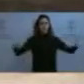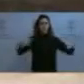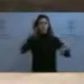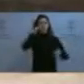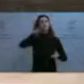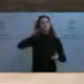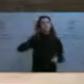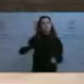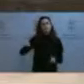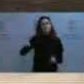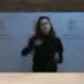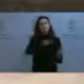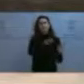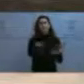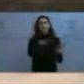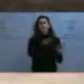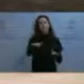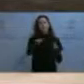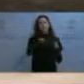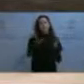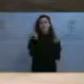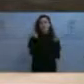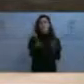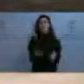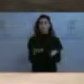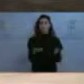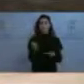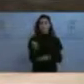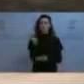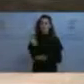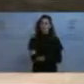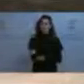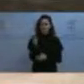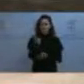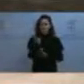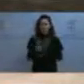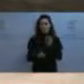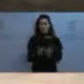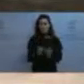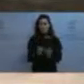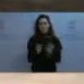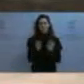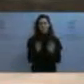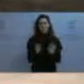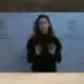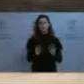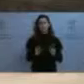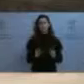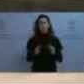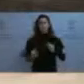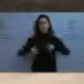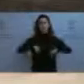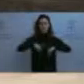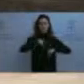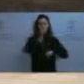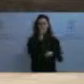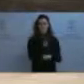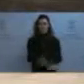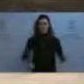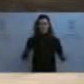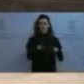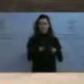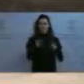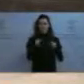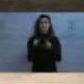esos periodos y tienen como objetivo apoyar al organismo titular de la competencia en ordenación del tráfico. Repito, tienen